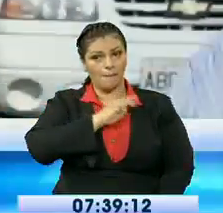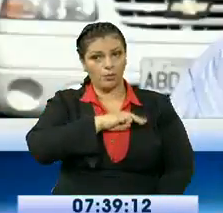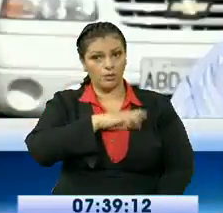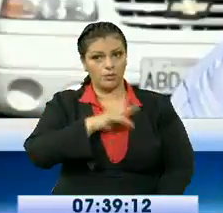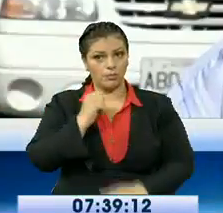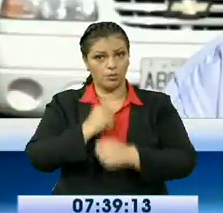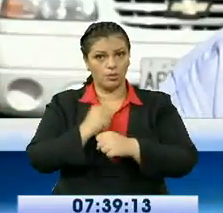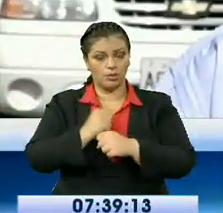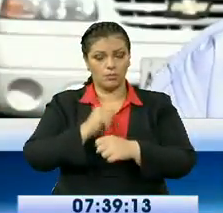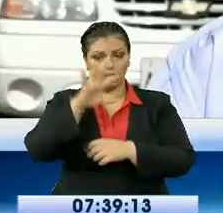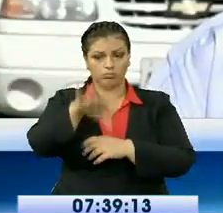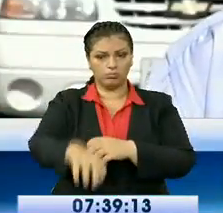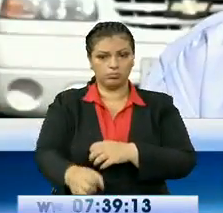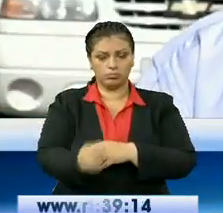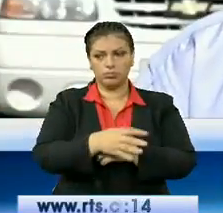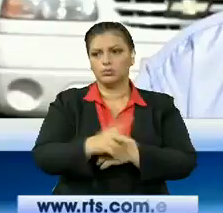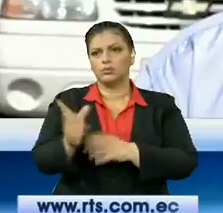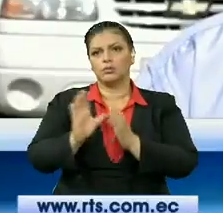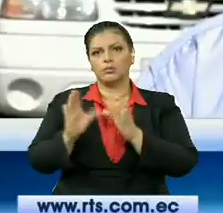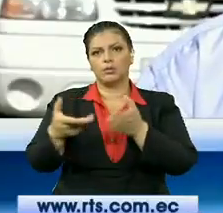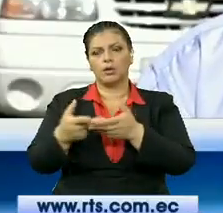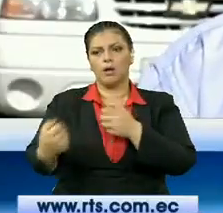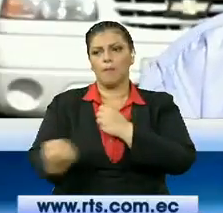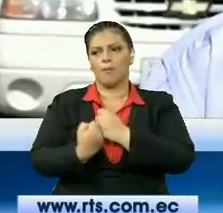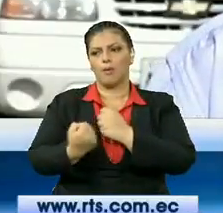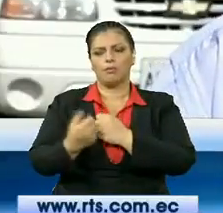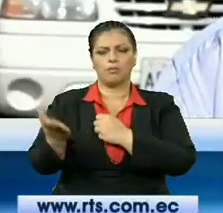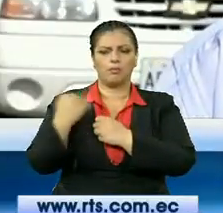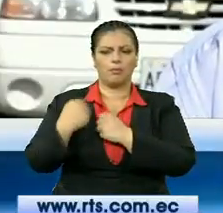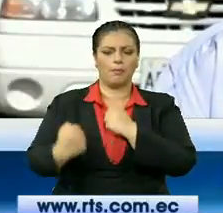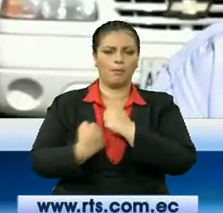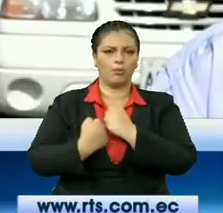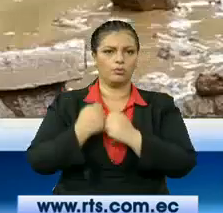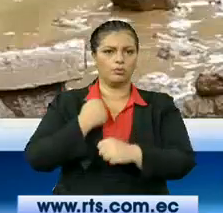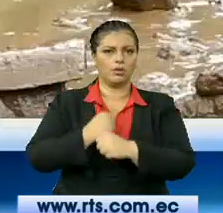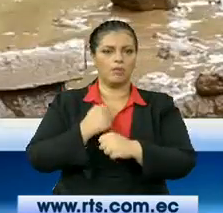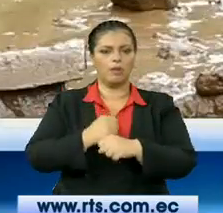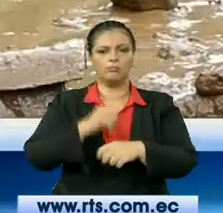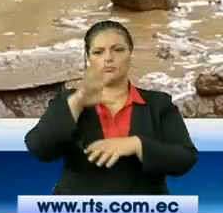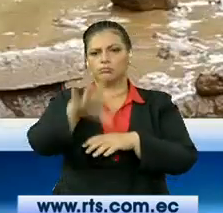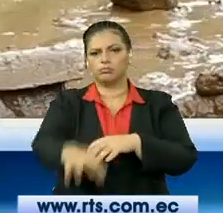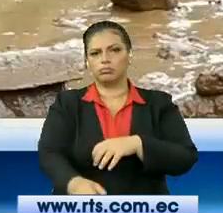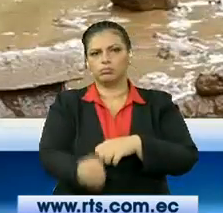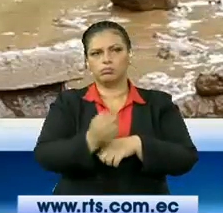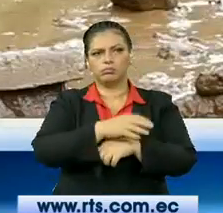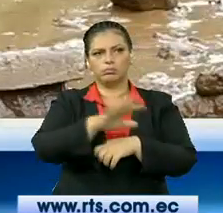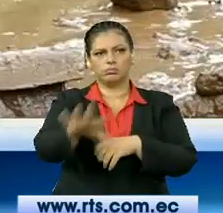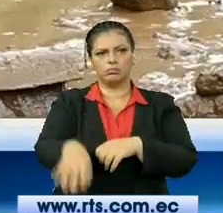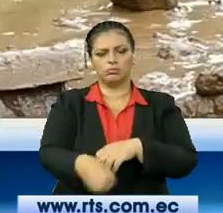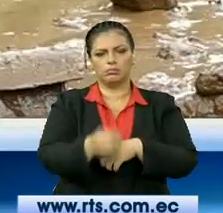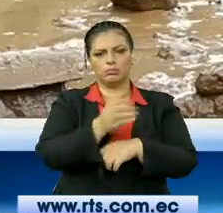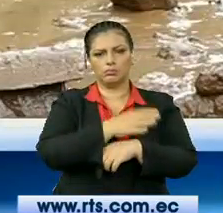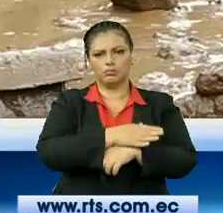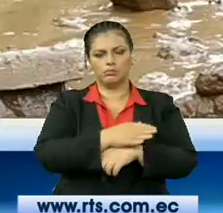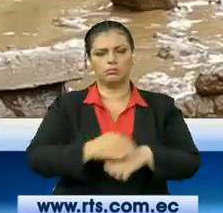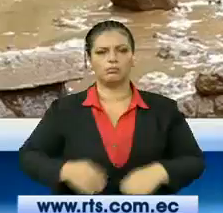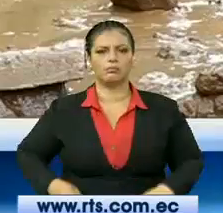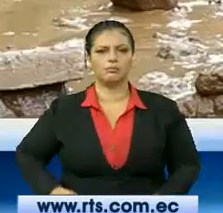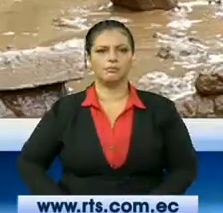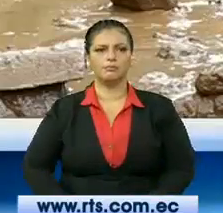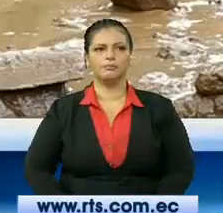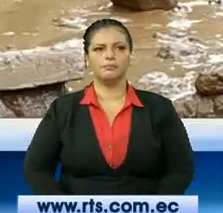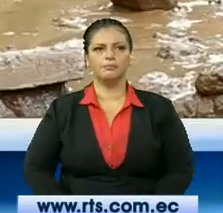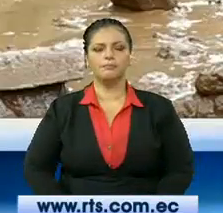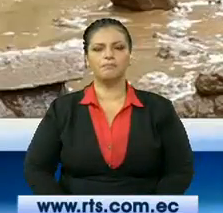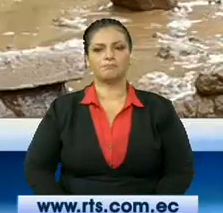municipales y con los mismos bomberos para poder limpiar y ver y hacer una evaluación de cómo ha quedado esa vivienda, que ya está inclusive desalojada. El mismo